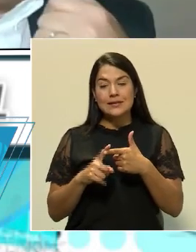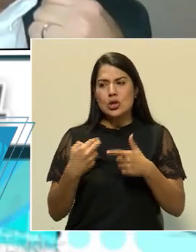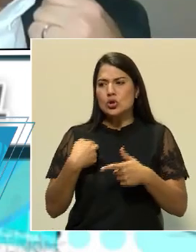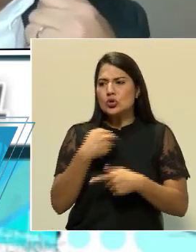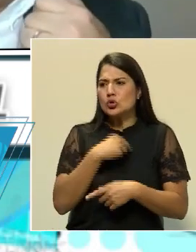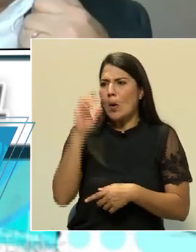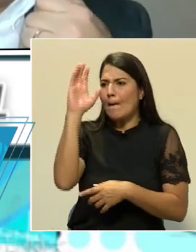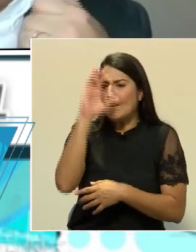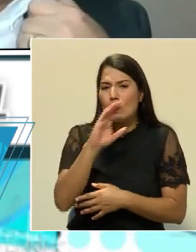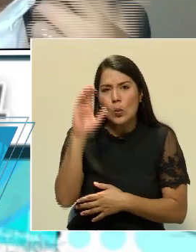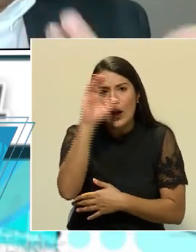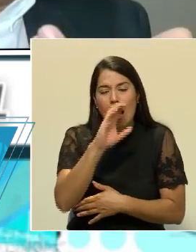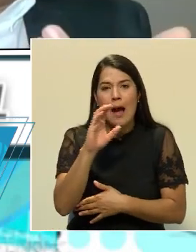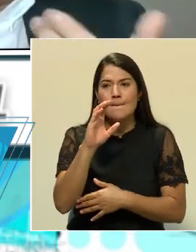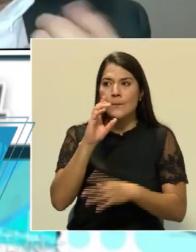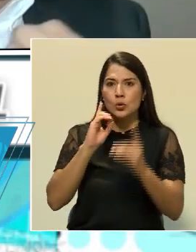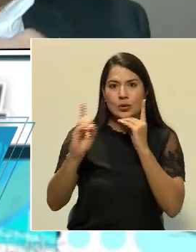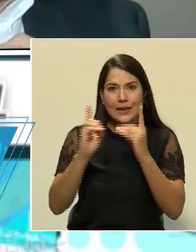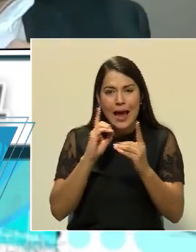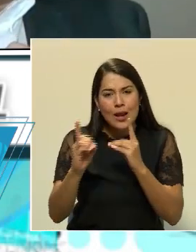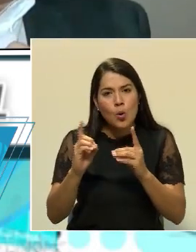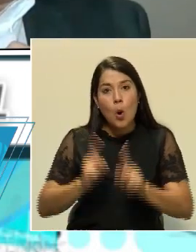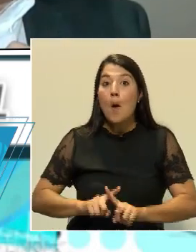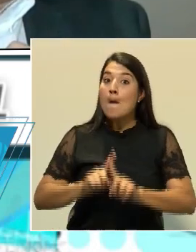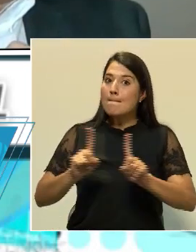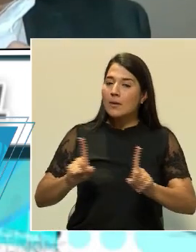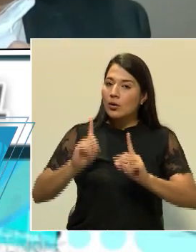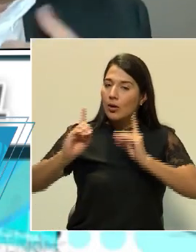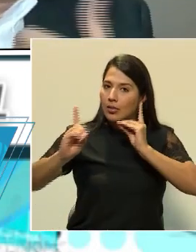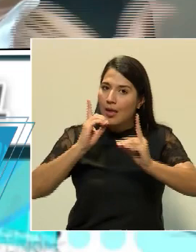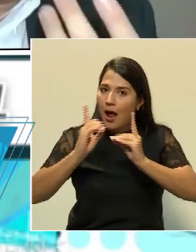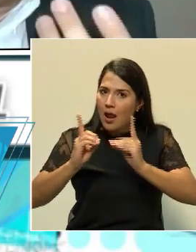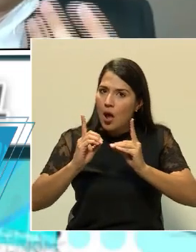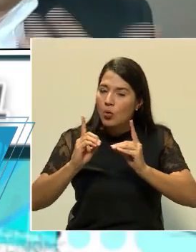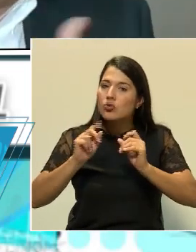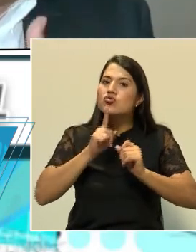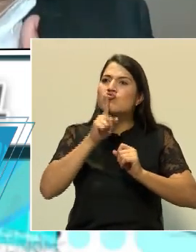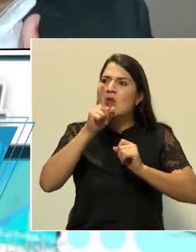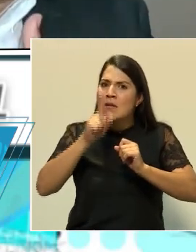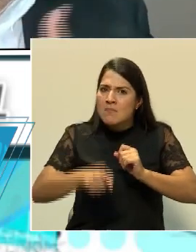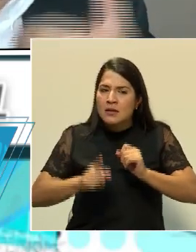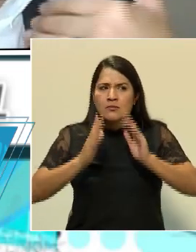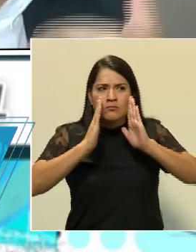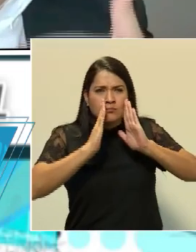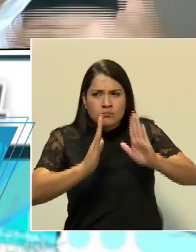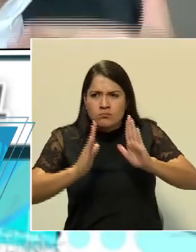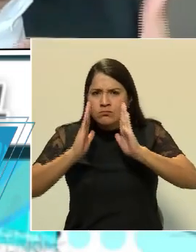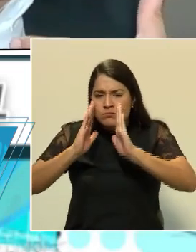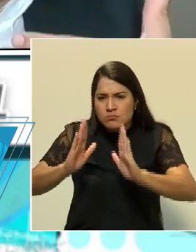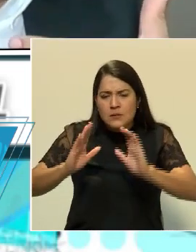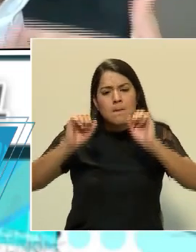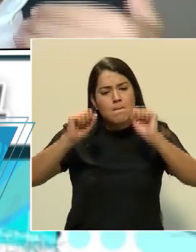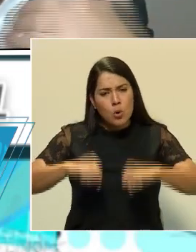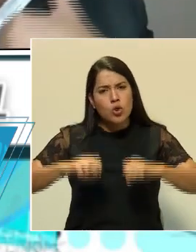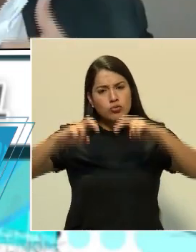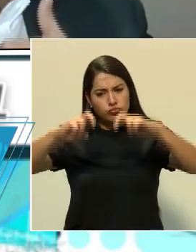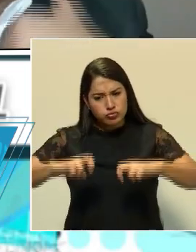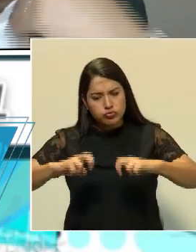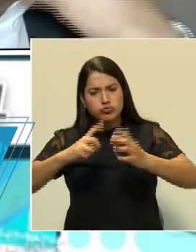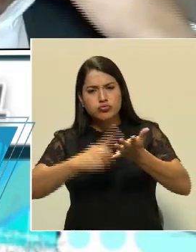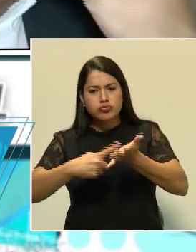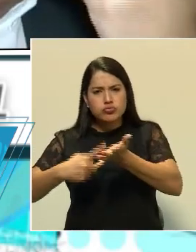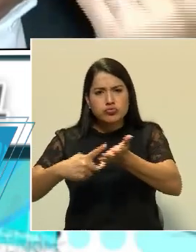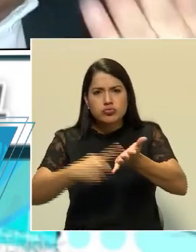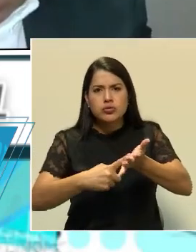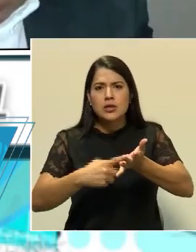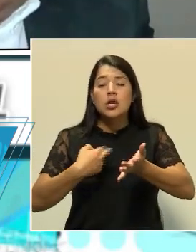nosotros buscamos el diálogo, pero que sea un diálogo que se escuche y que podamos sentarnos y que nosotros